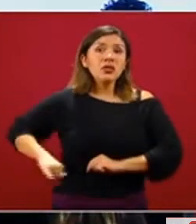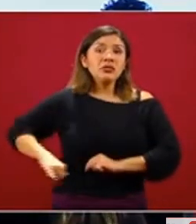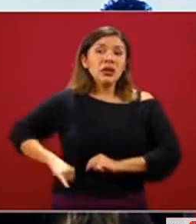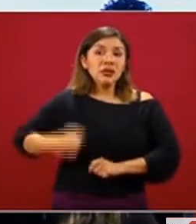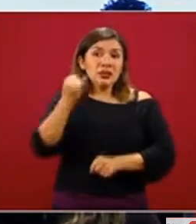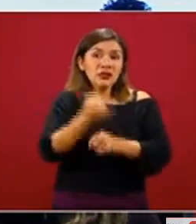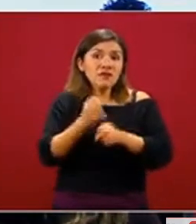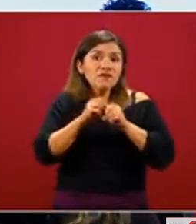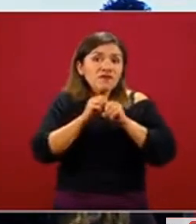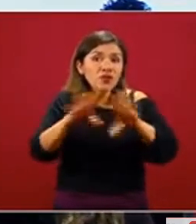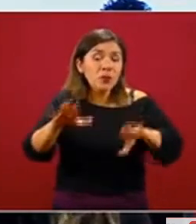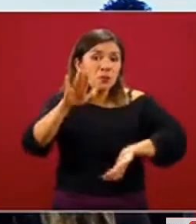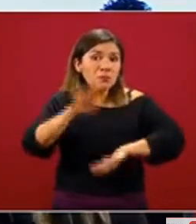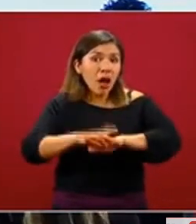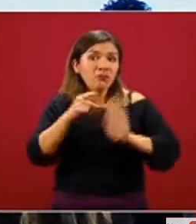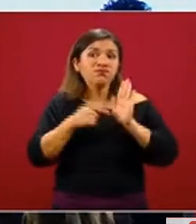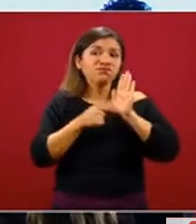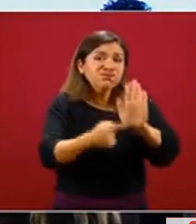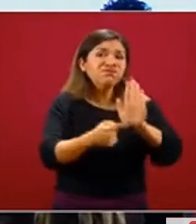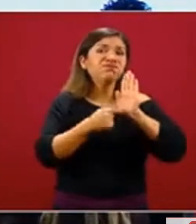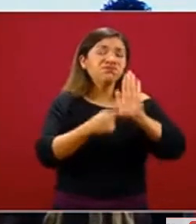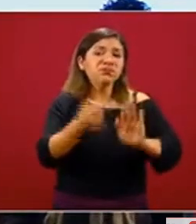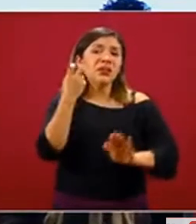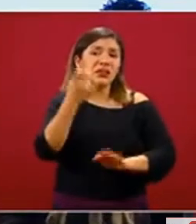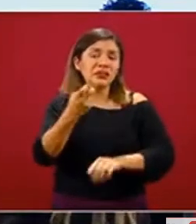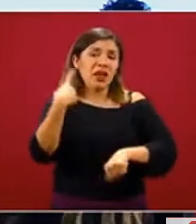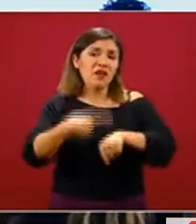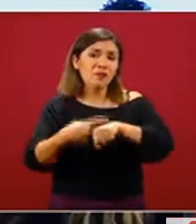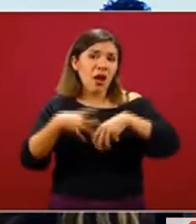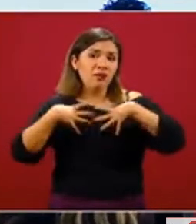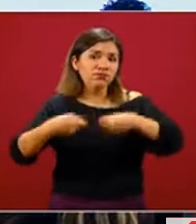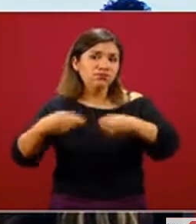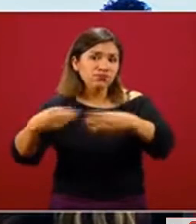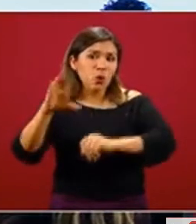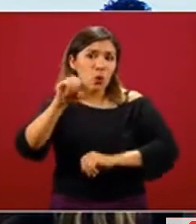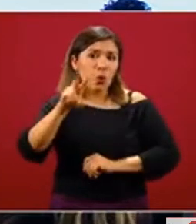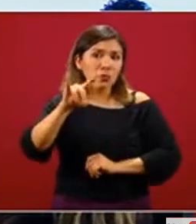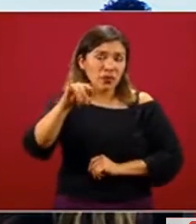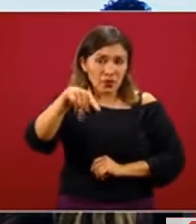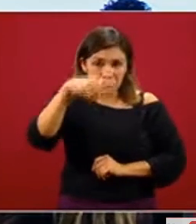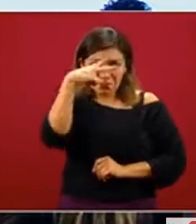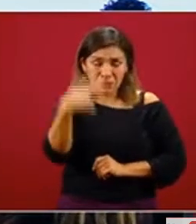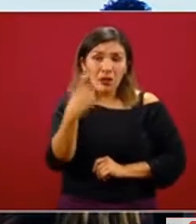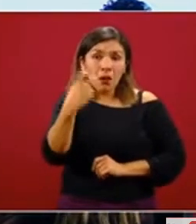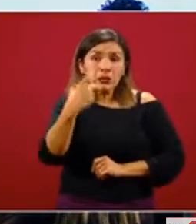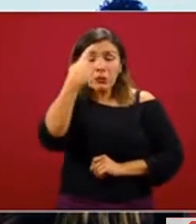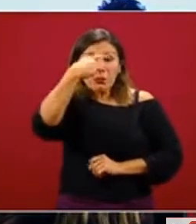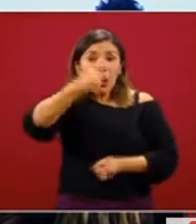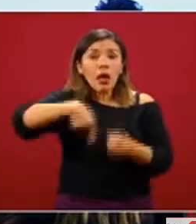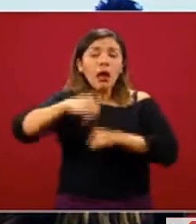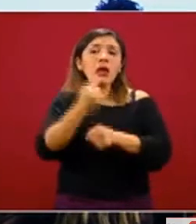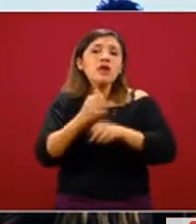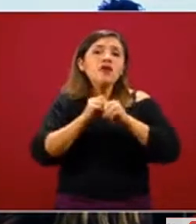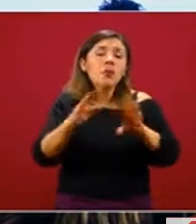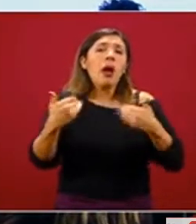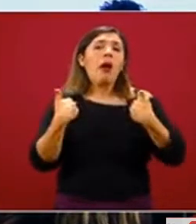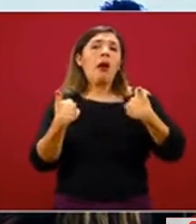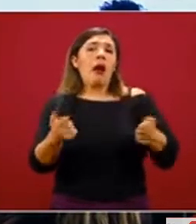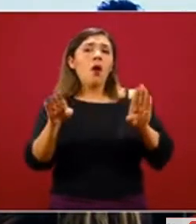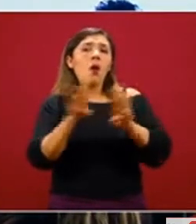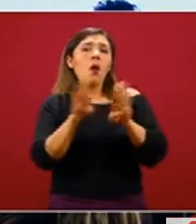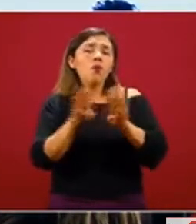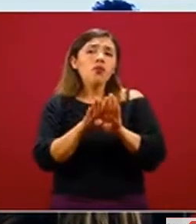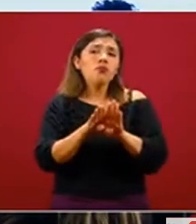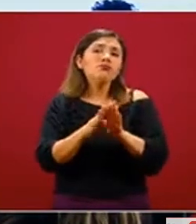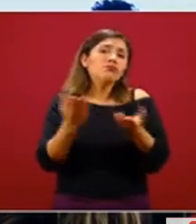información técnica de la pandemia de COVID en México y que esto sea lo que oriente la información,